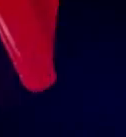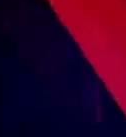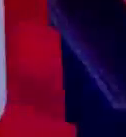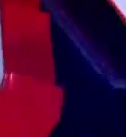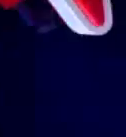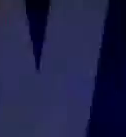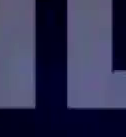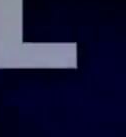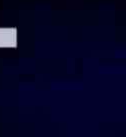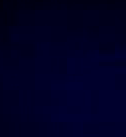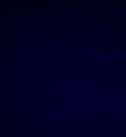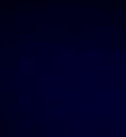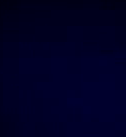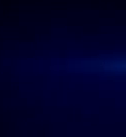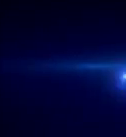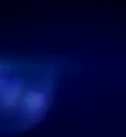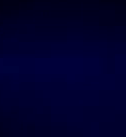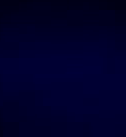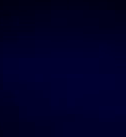hola